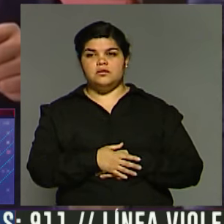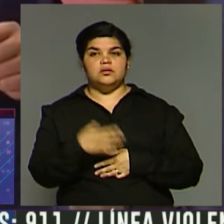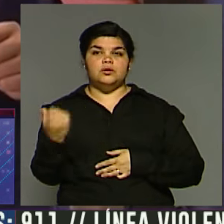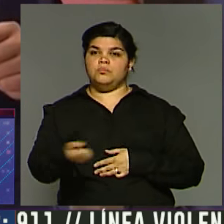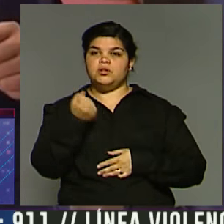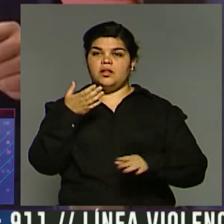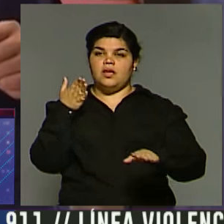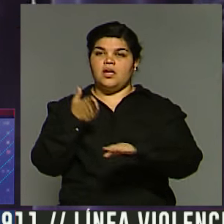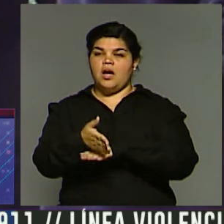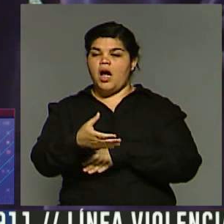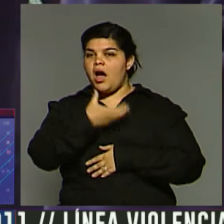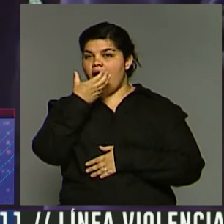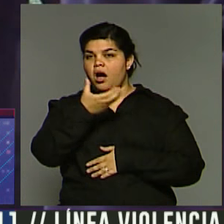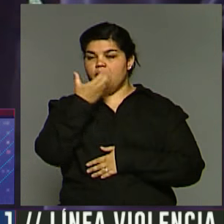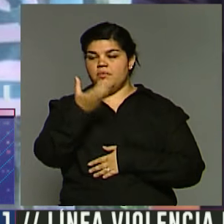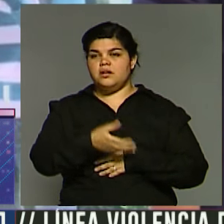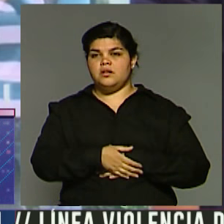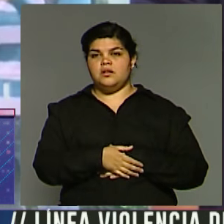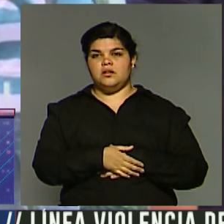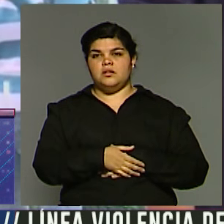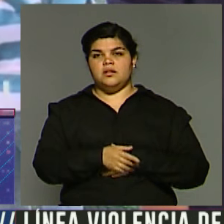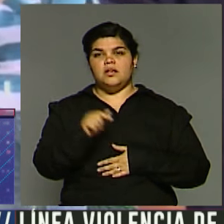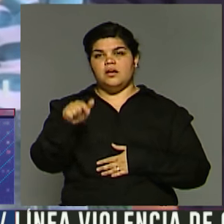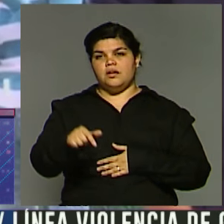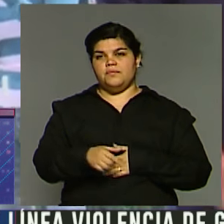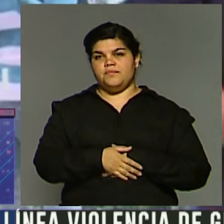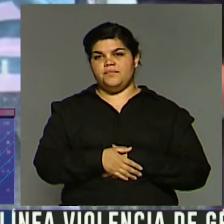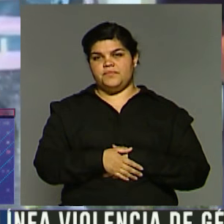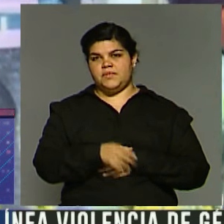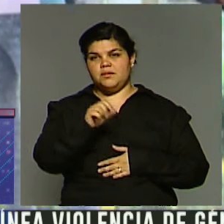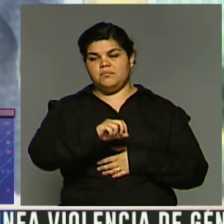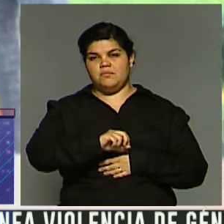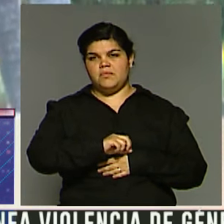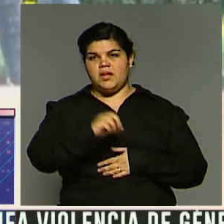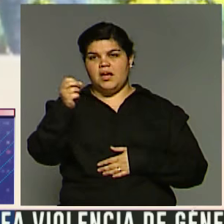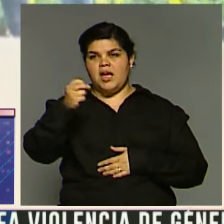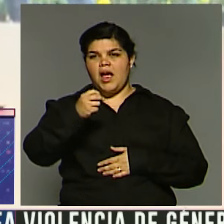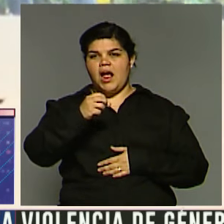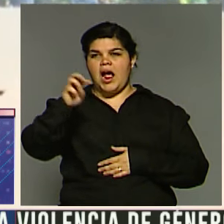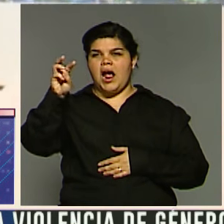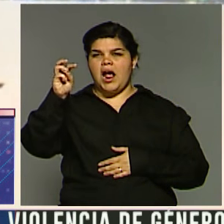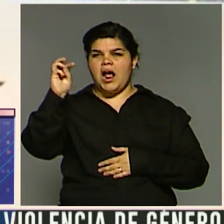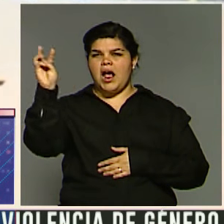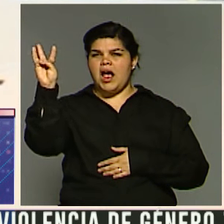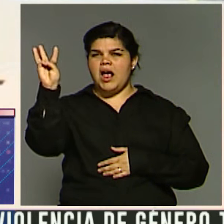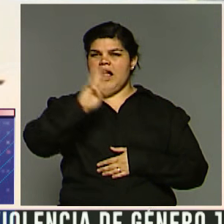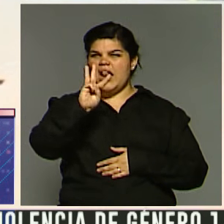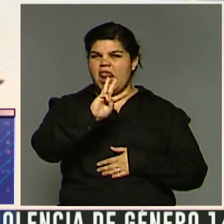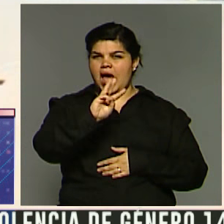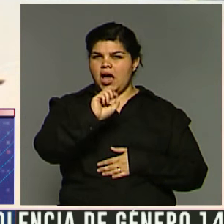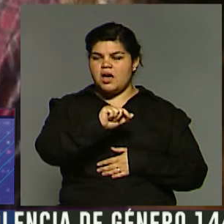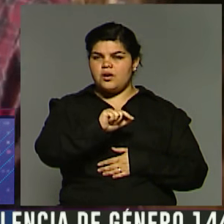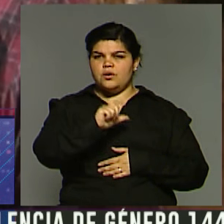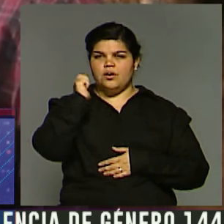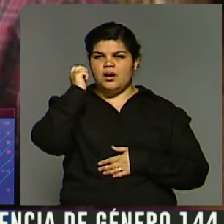por ejemplo, la gente de, digamos, de Claro, voy a mencionar la compañía porque fue la única que habló de este tema, te dice que tenés que entrar